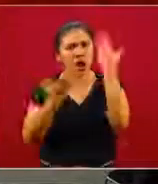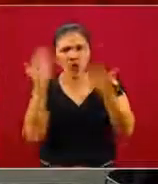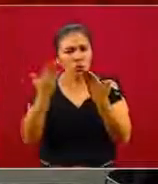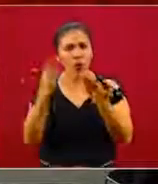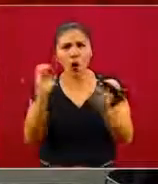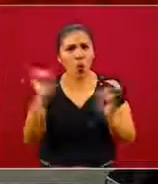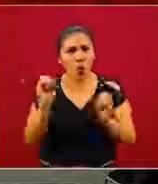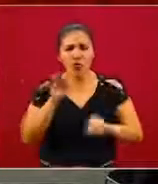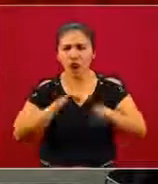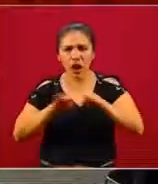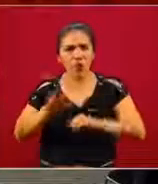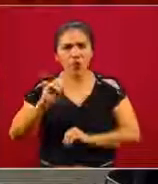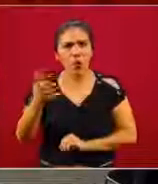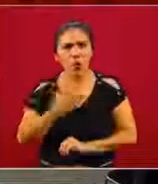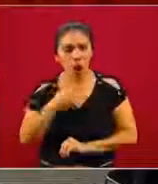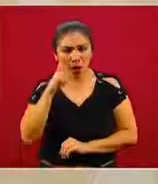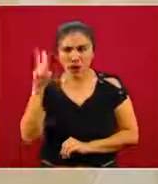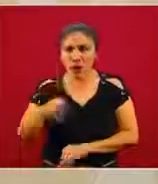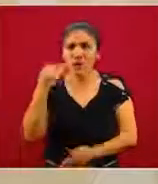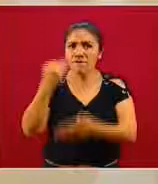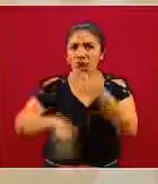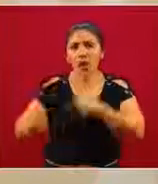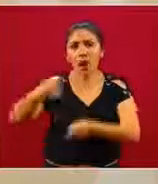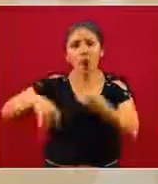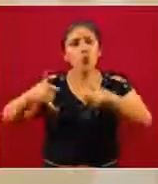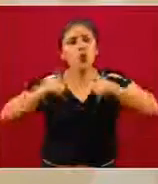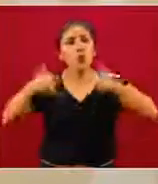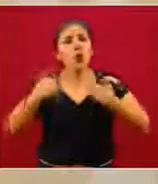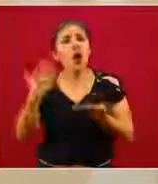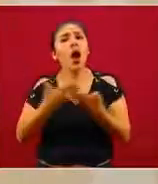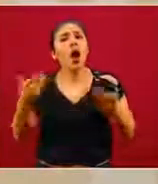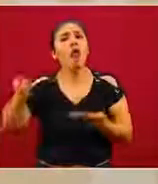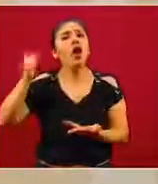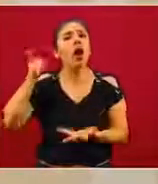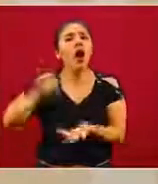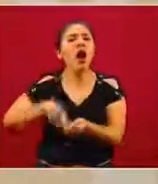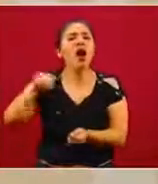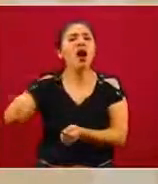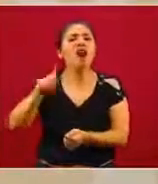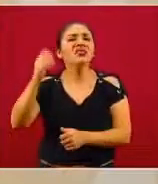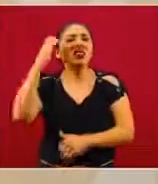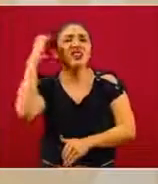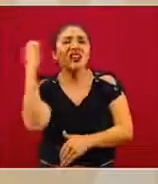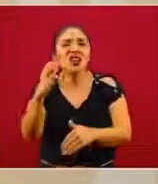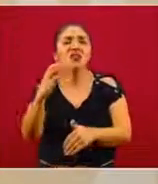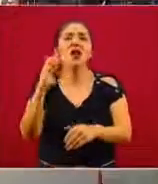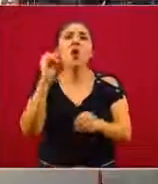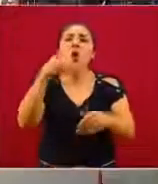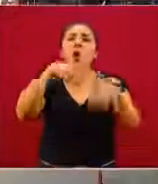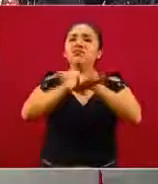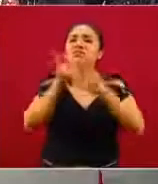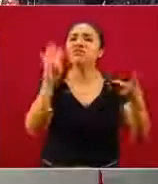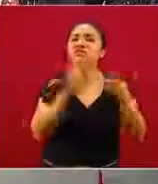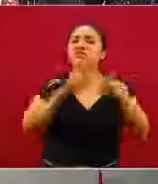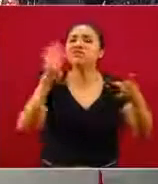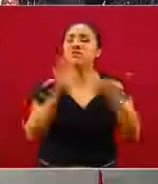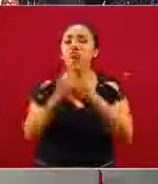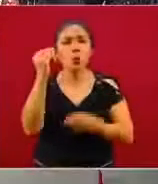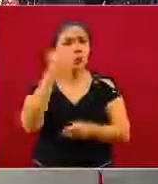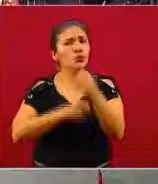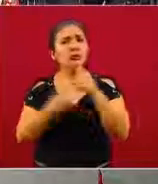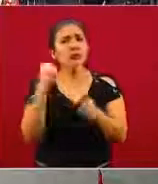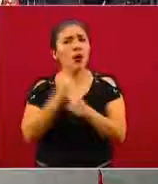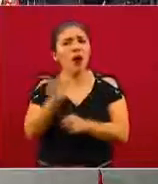school, adolescentes, igual que los jóvenes que están and hoy today concentrados en many actividades children delictivas o en centros penitenciarios que are durante not muchos involved